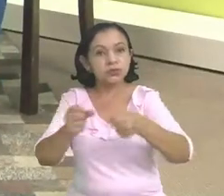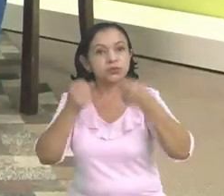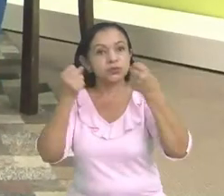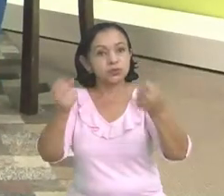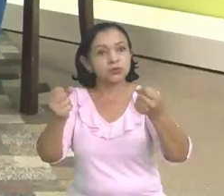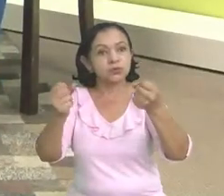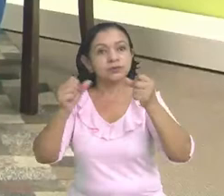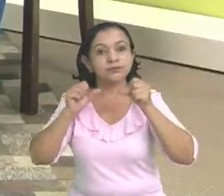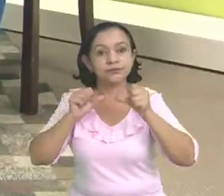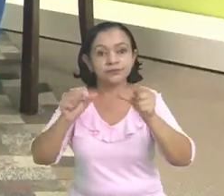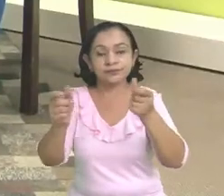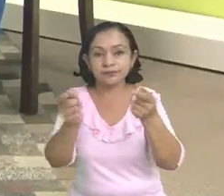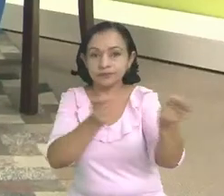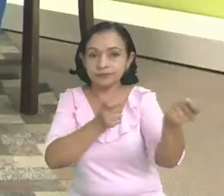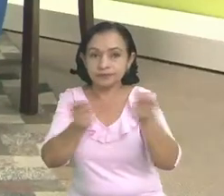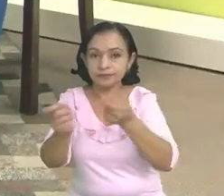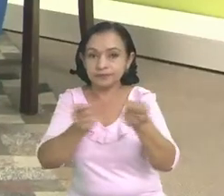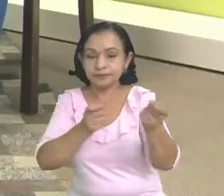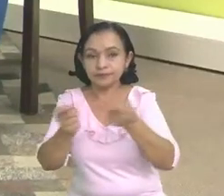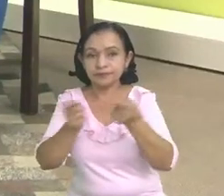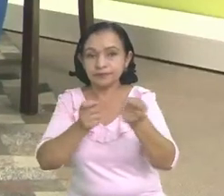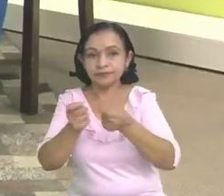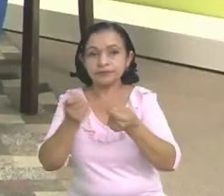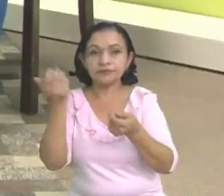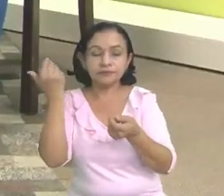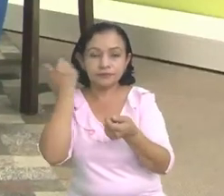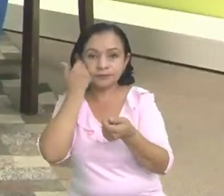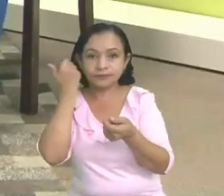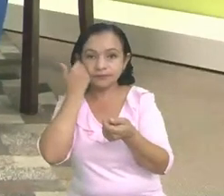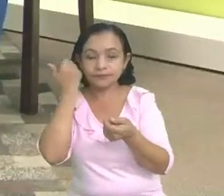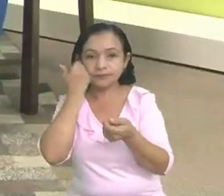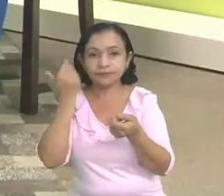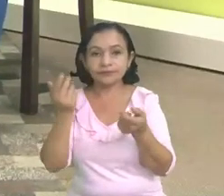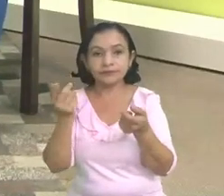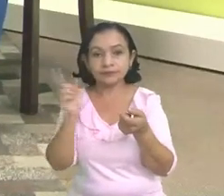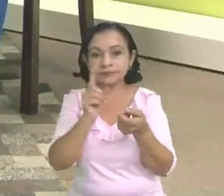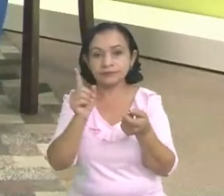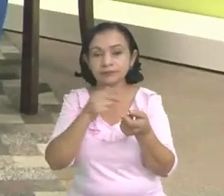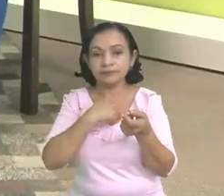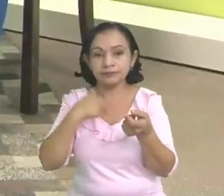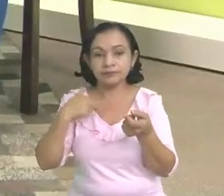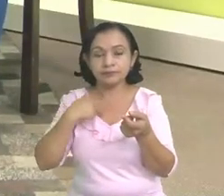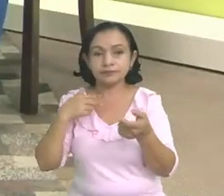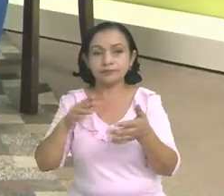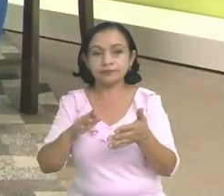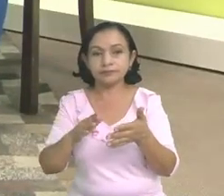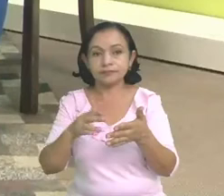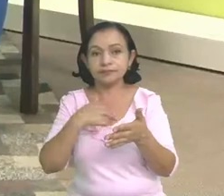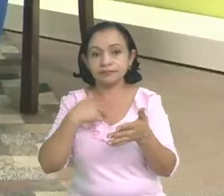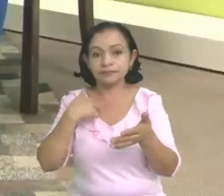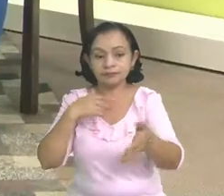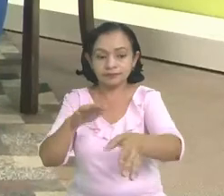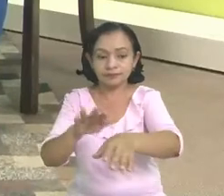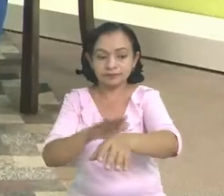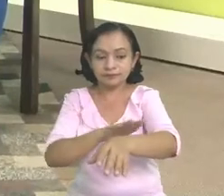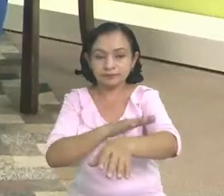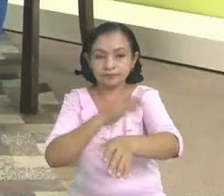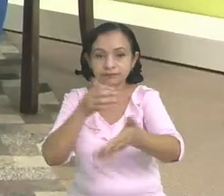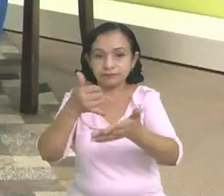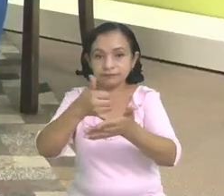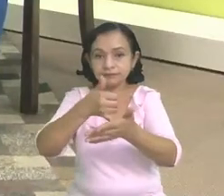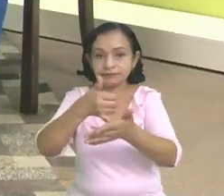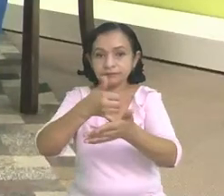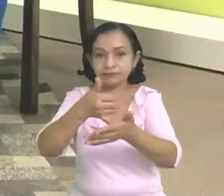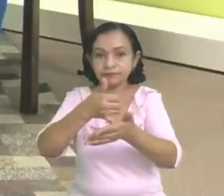le mantengan controlado esa enfermedad, que no recaiga y tampoco vaya a sentirse débil? Una persona que esté